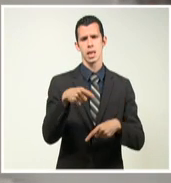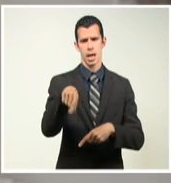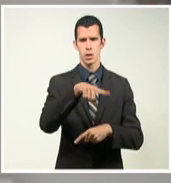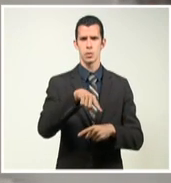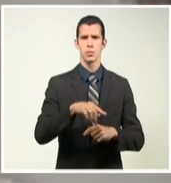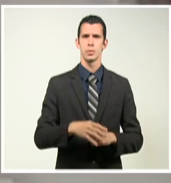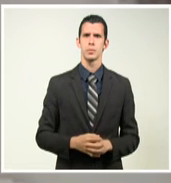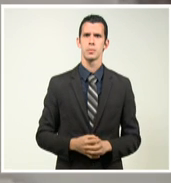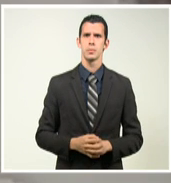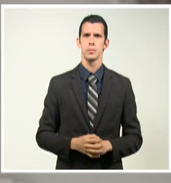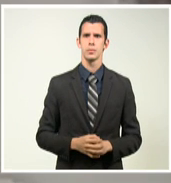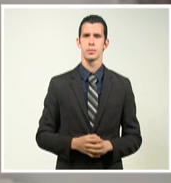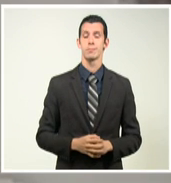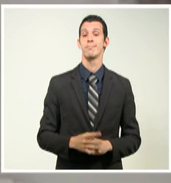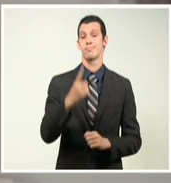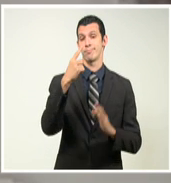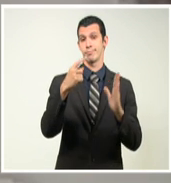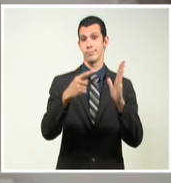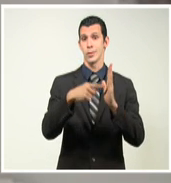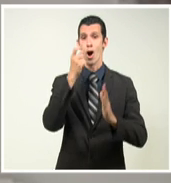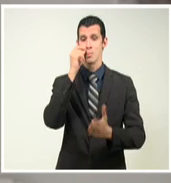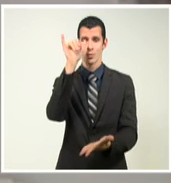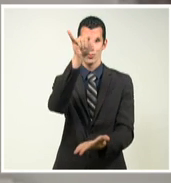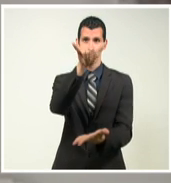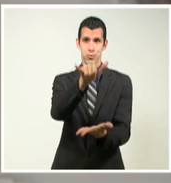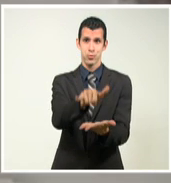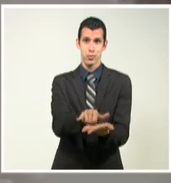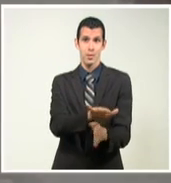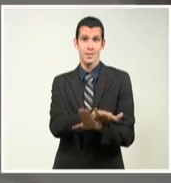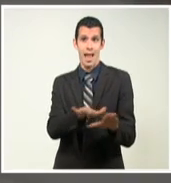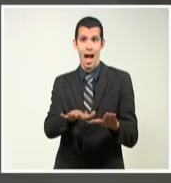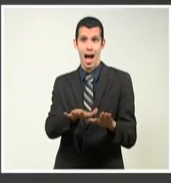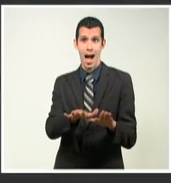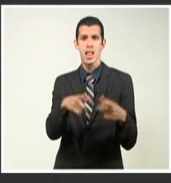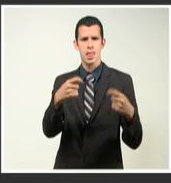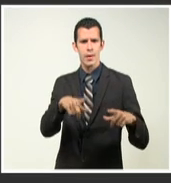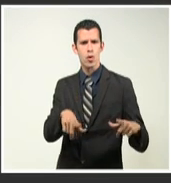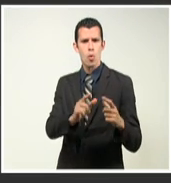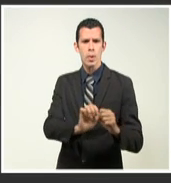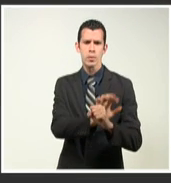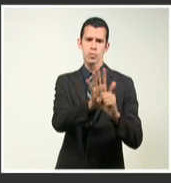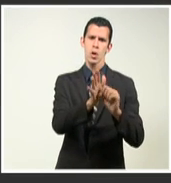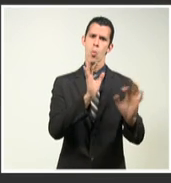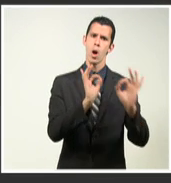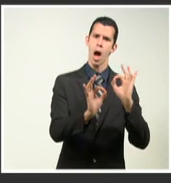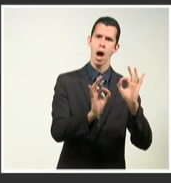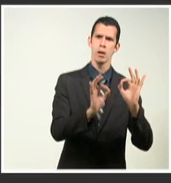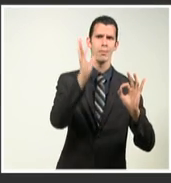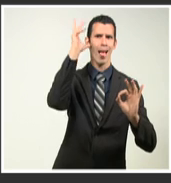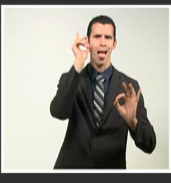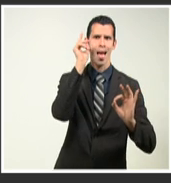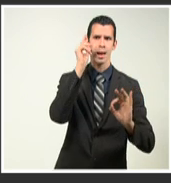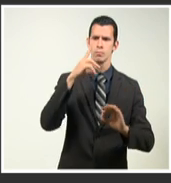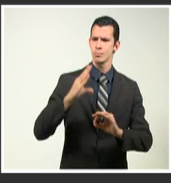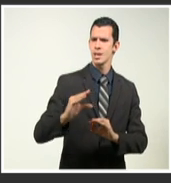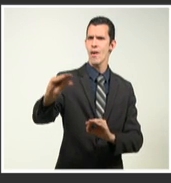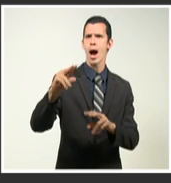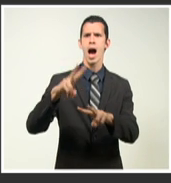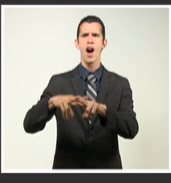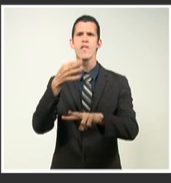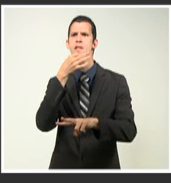los protocolos sanitarios al llegar del exterior y se unió al grupo del barrio de San Isidro. Otro ejemplo, Omara Ruiz